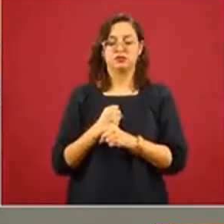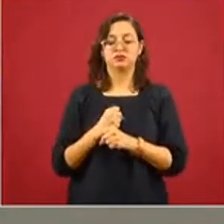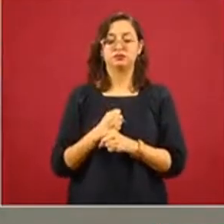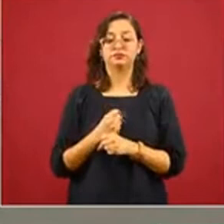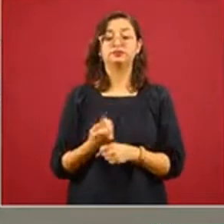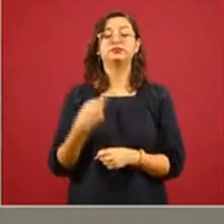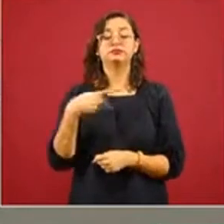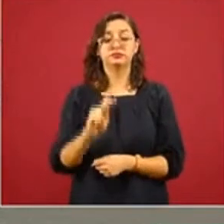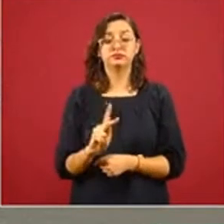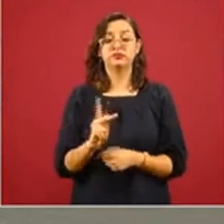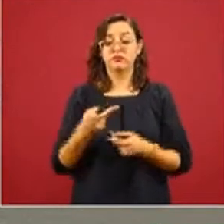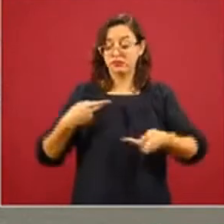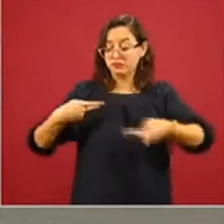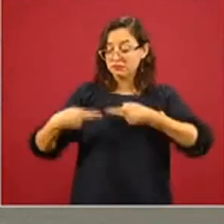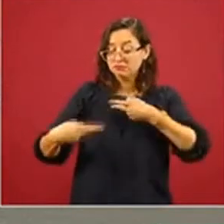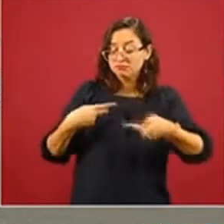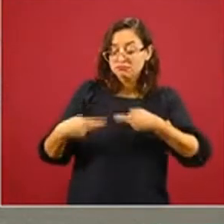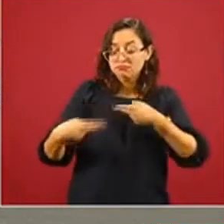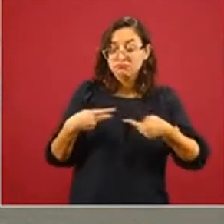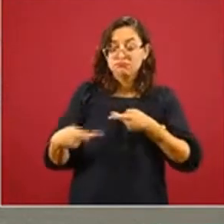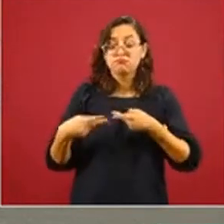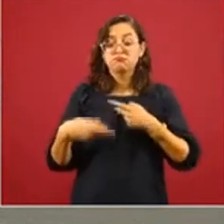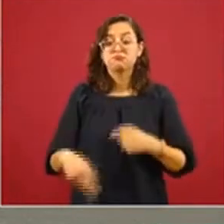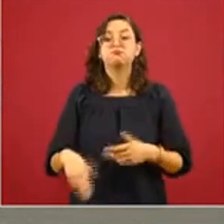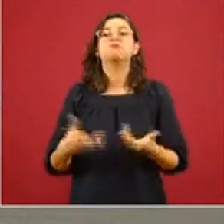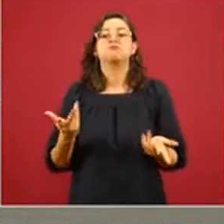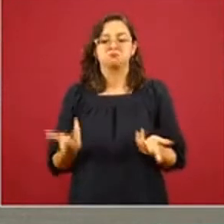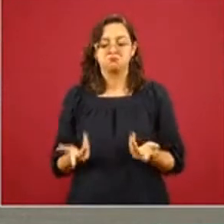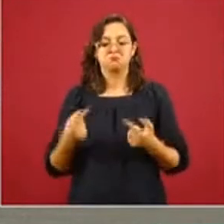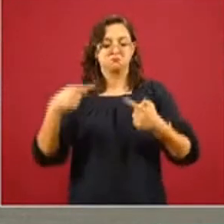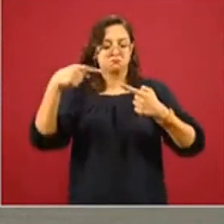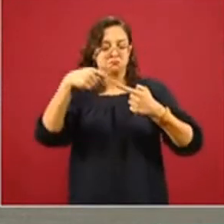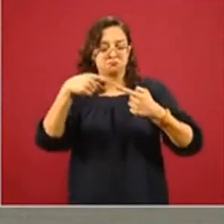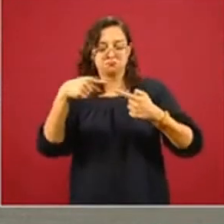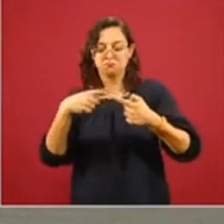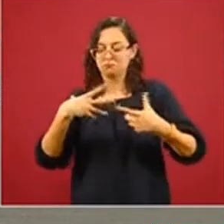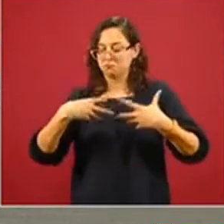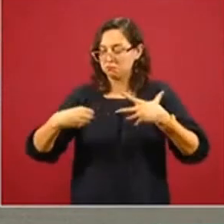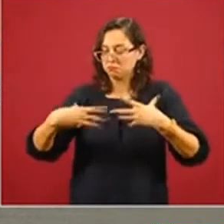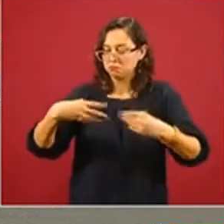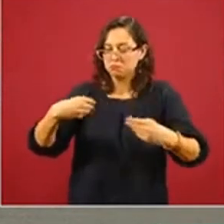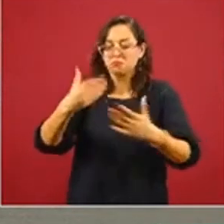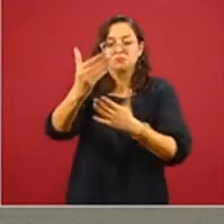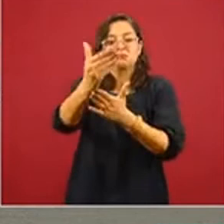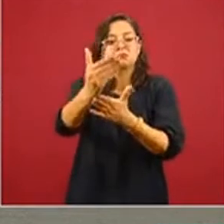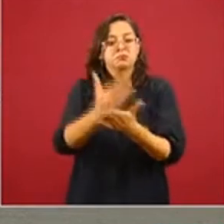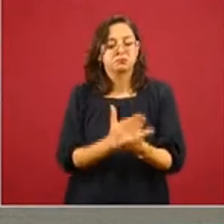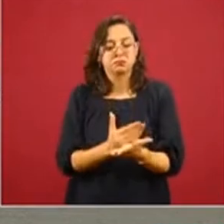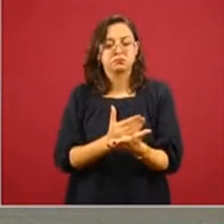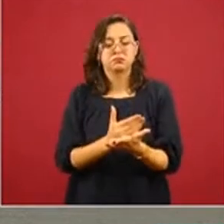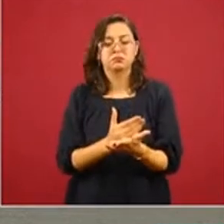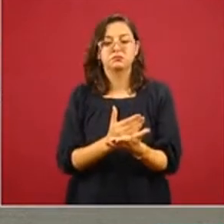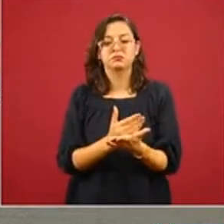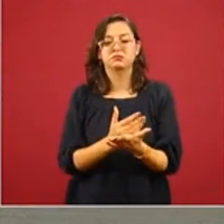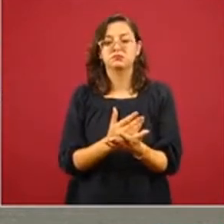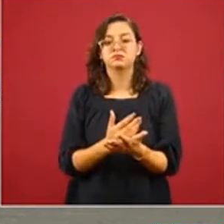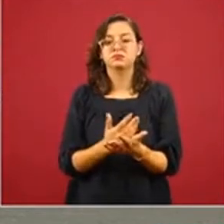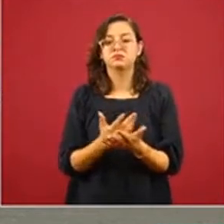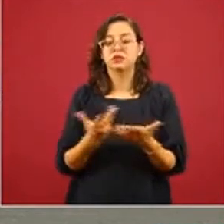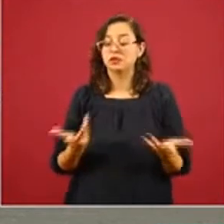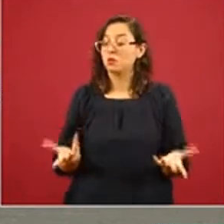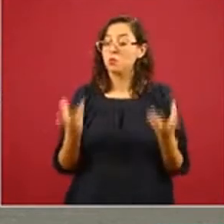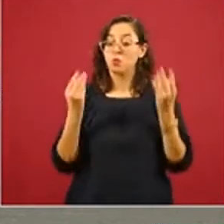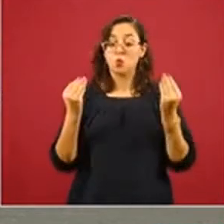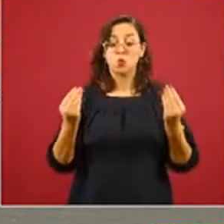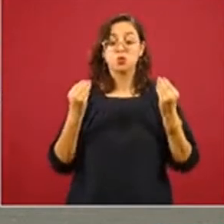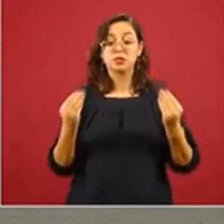de respuesta, de preparación y respuesta, considera acciones como la mitigación comunitaria, una intervención en donde en forma